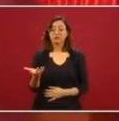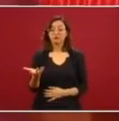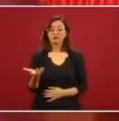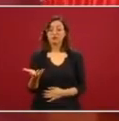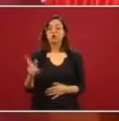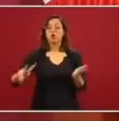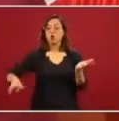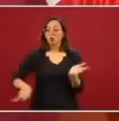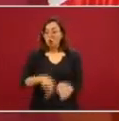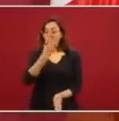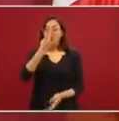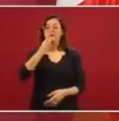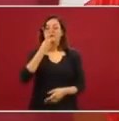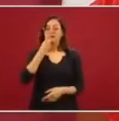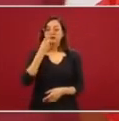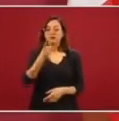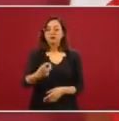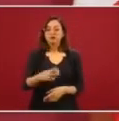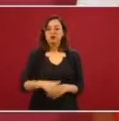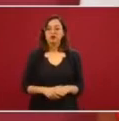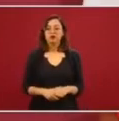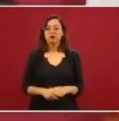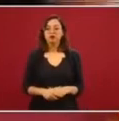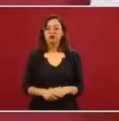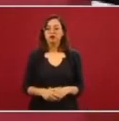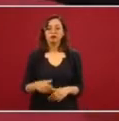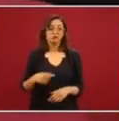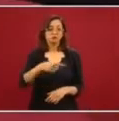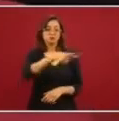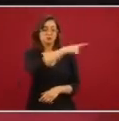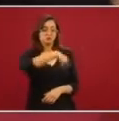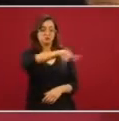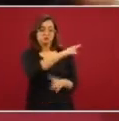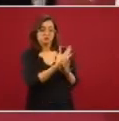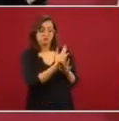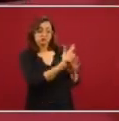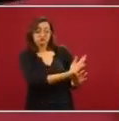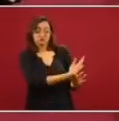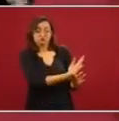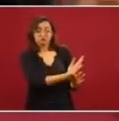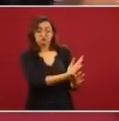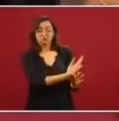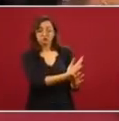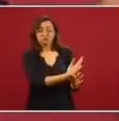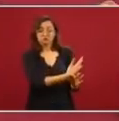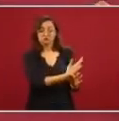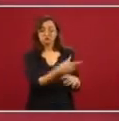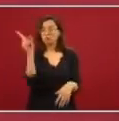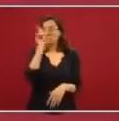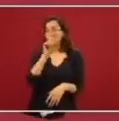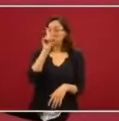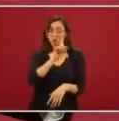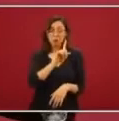reiteró me atengo a lo que recomienden